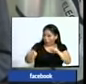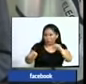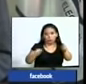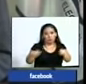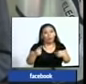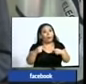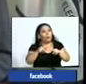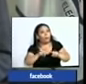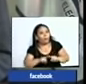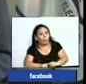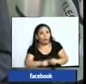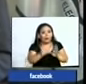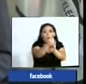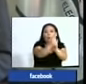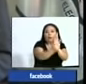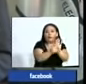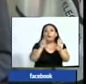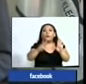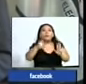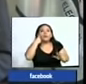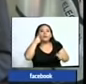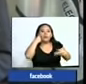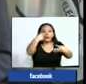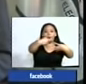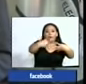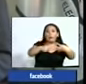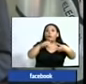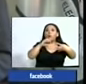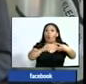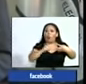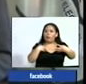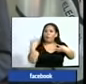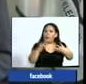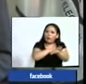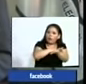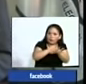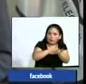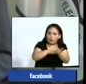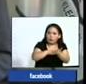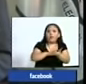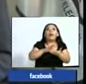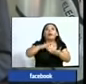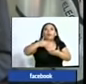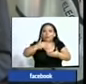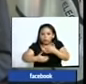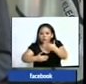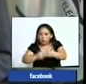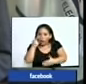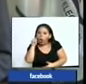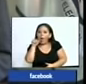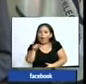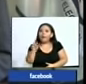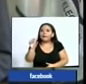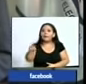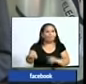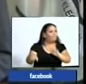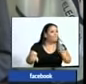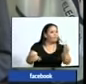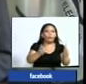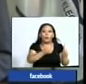la Constitución, el artículo 12 establece el principio de inocencia, hay que seguir un debido proceso y algunos de